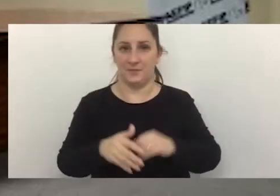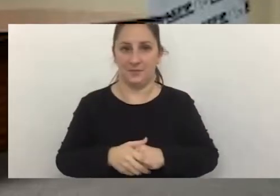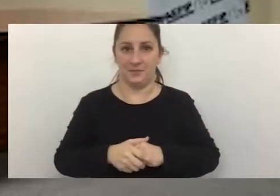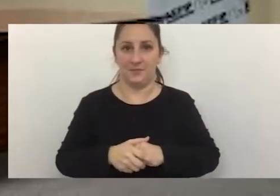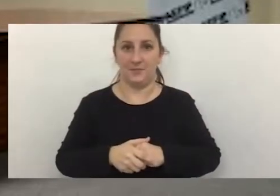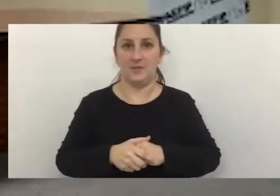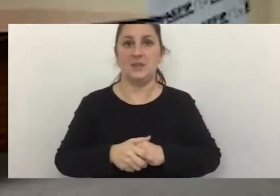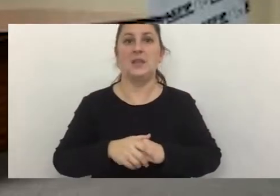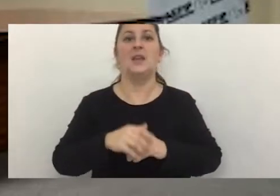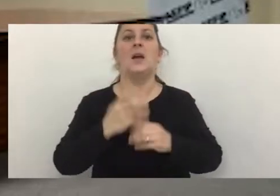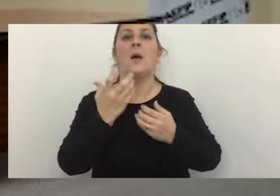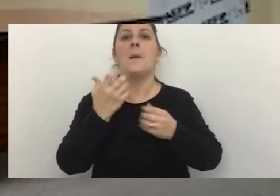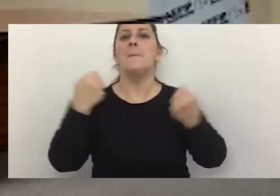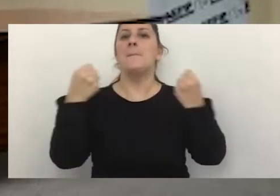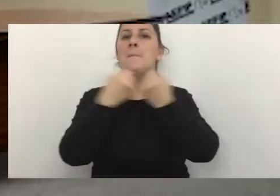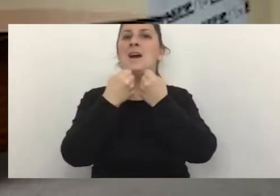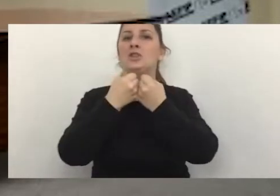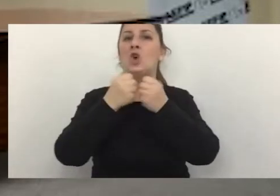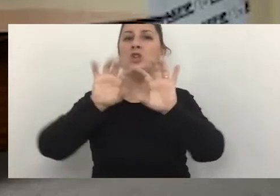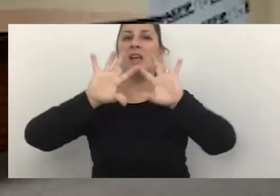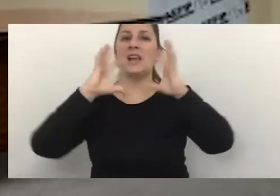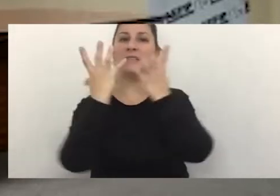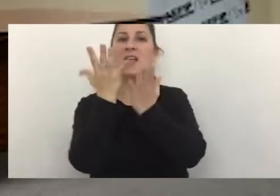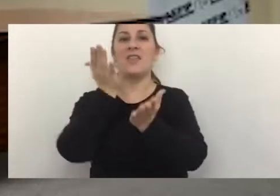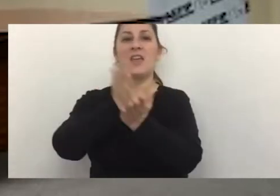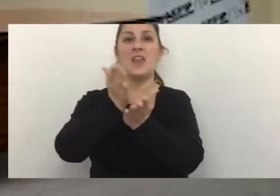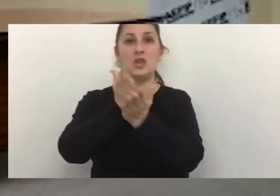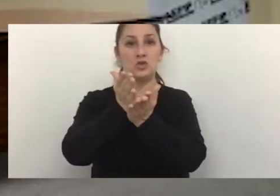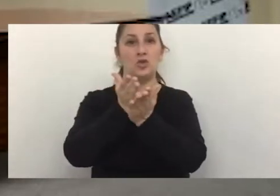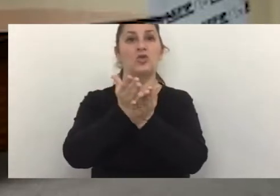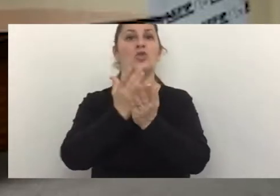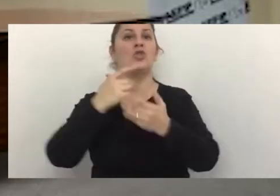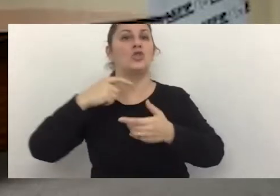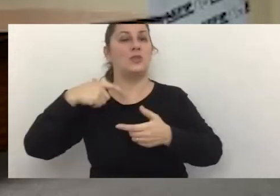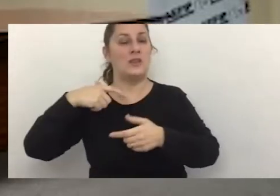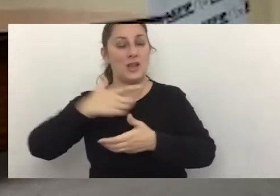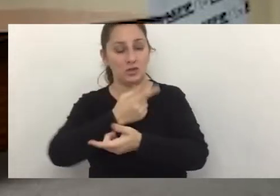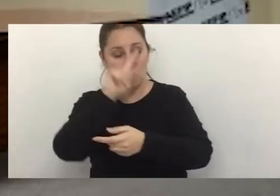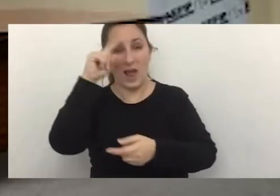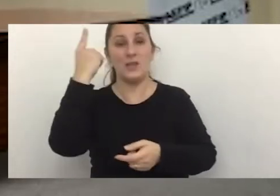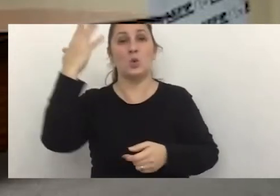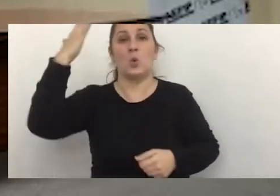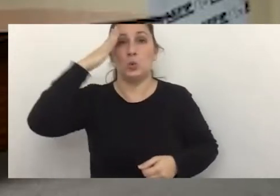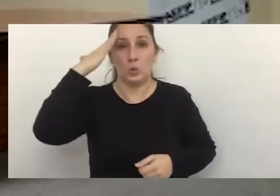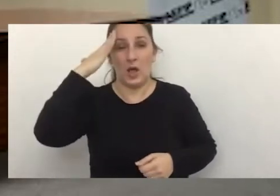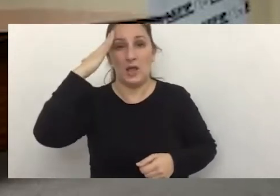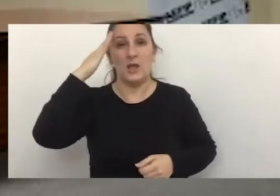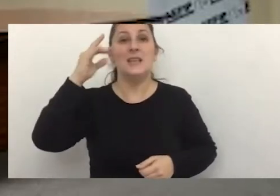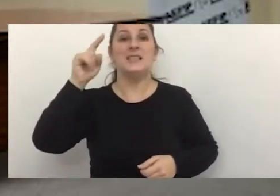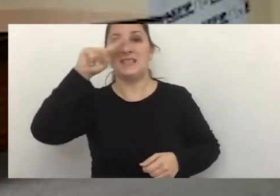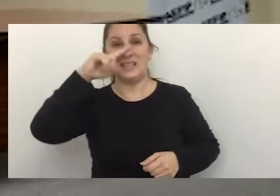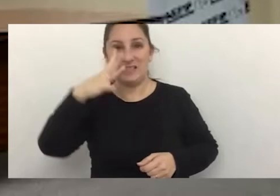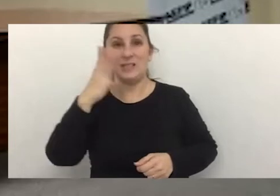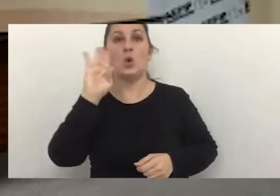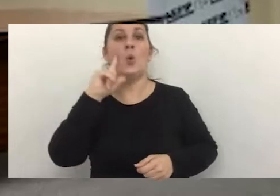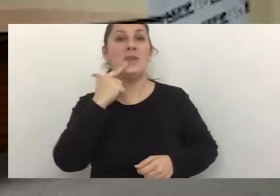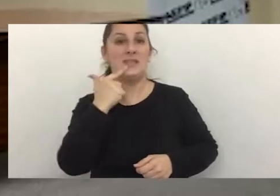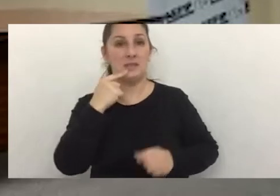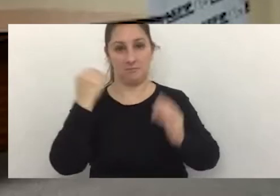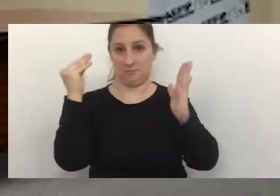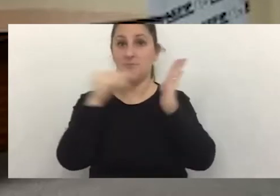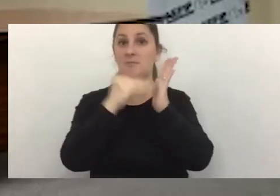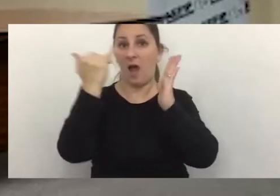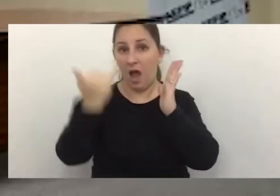del Pacto Internacional de Derechos Económicos, Sociales y Culturales, que está obviamente en el 75 y 22, y que tiene